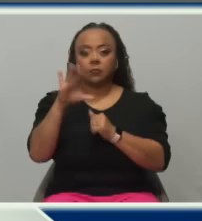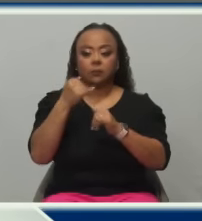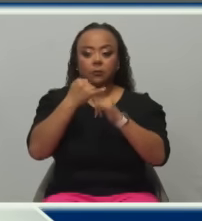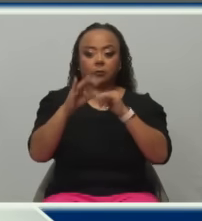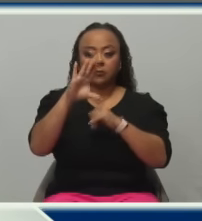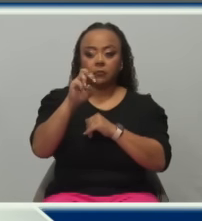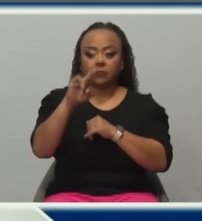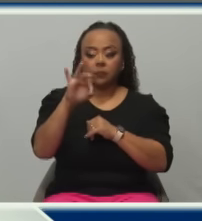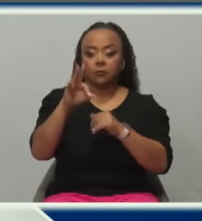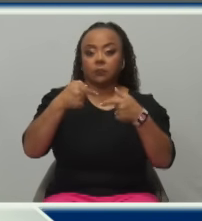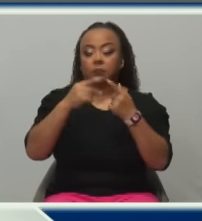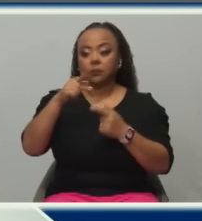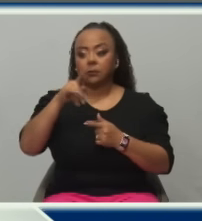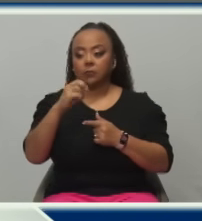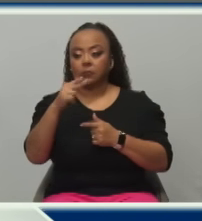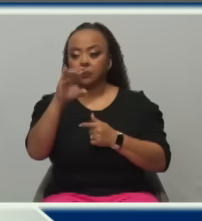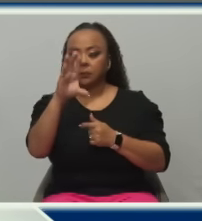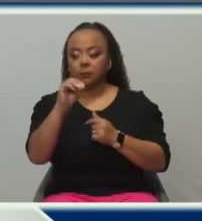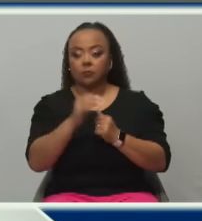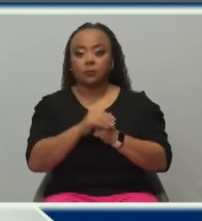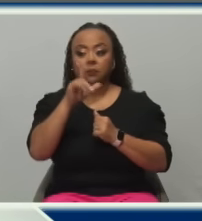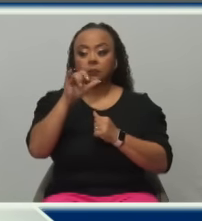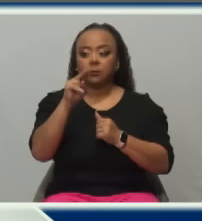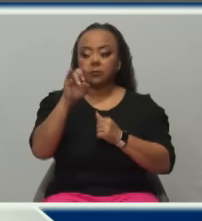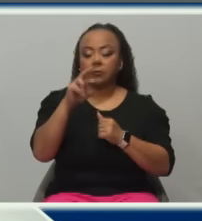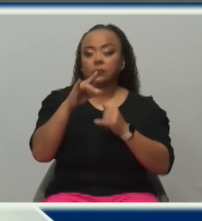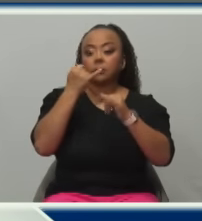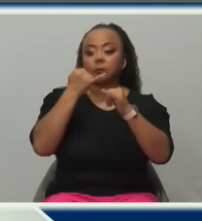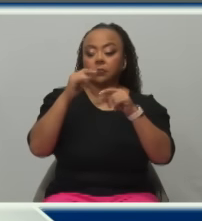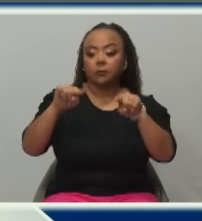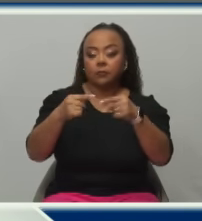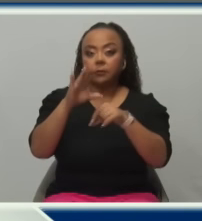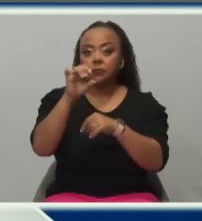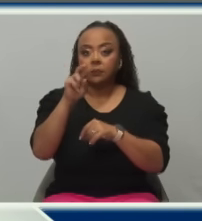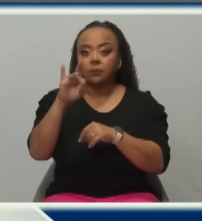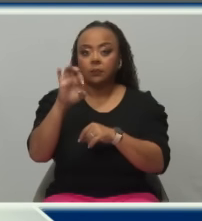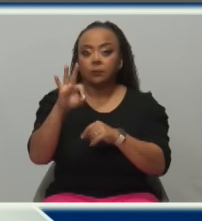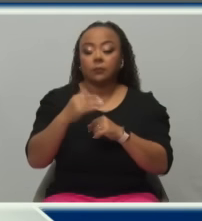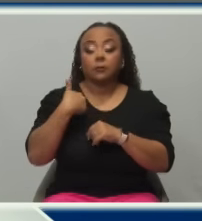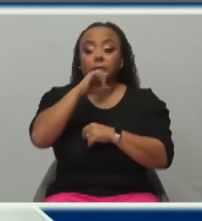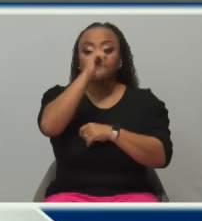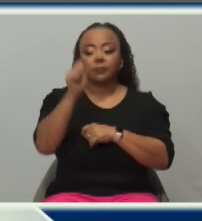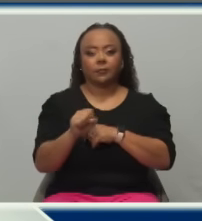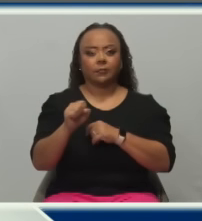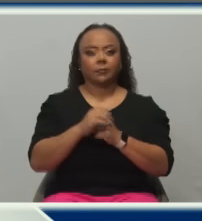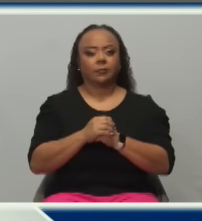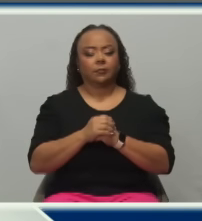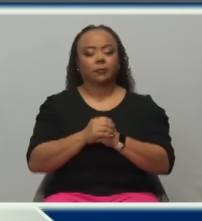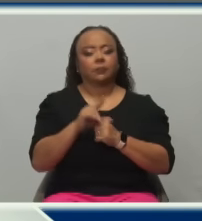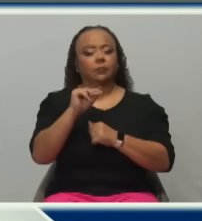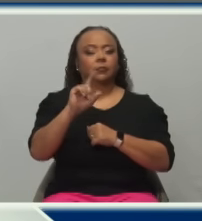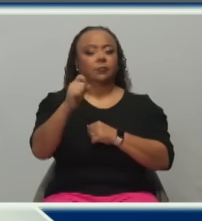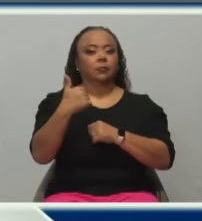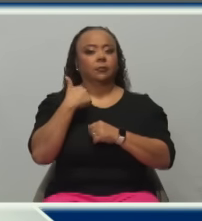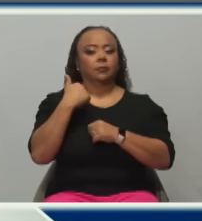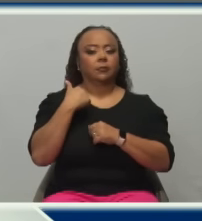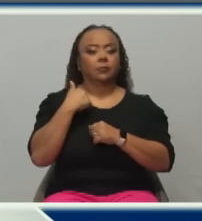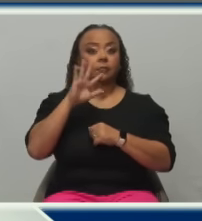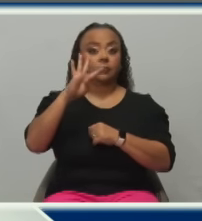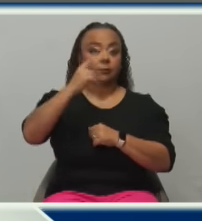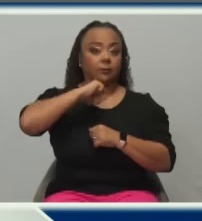Concacaf contra Pachuca eh linaris que final de Concacaf hay sa prisas que No necesariamente tiene tienen un